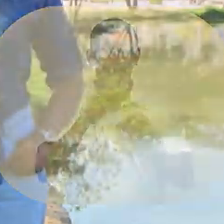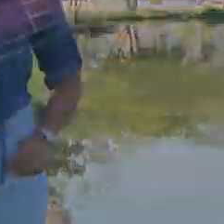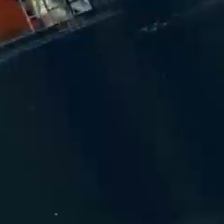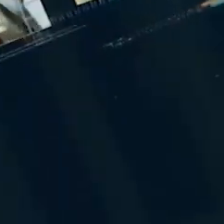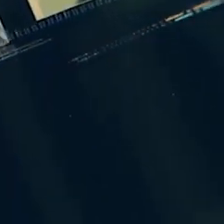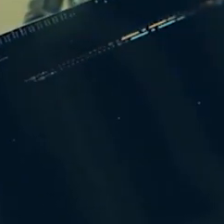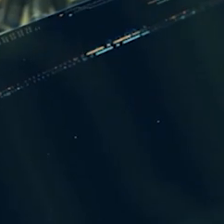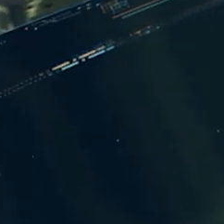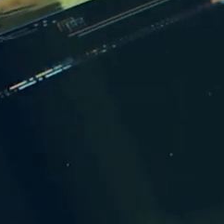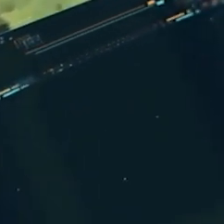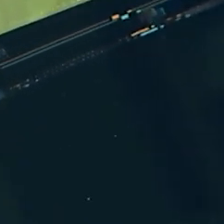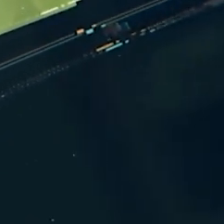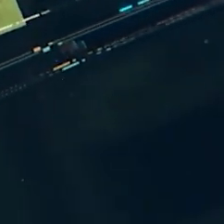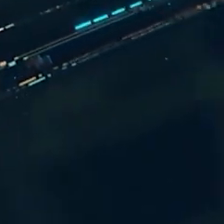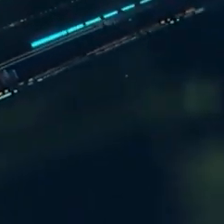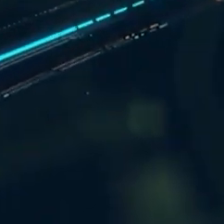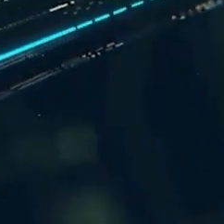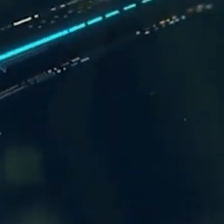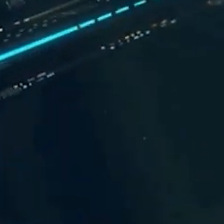Márquez.